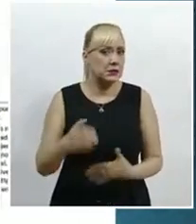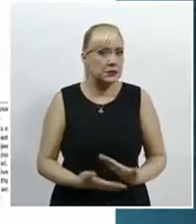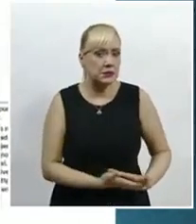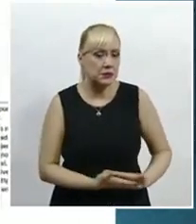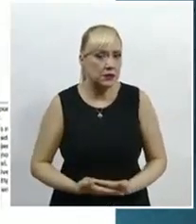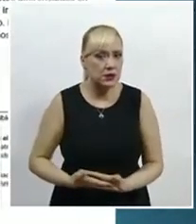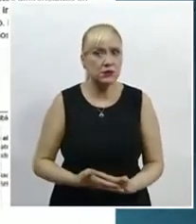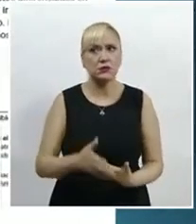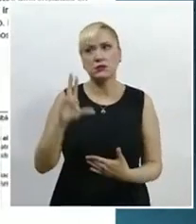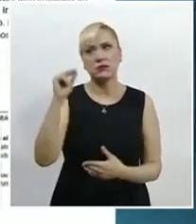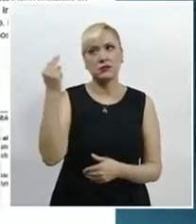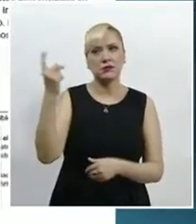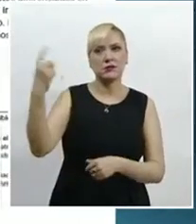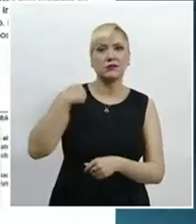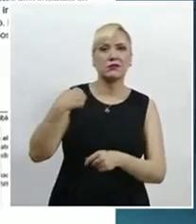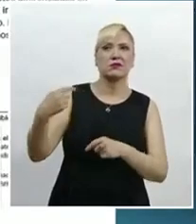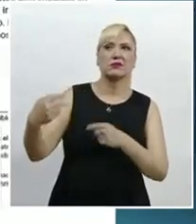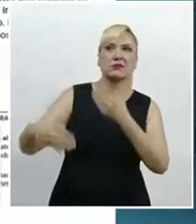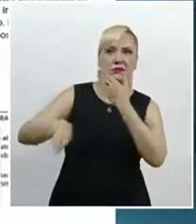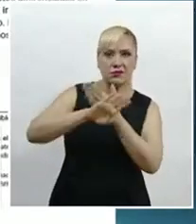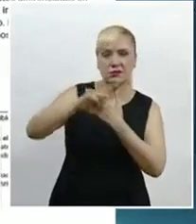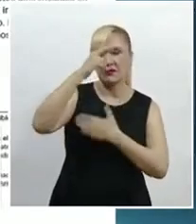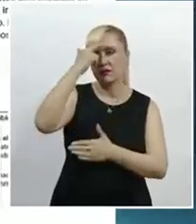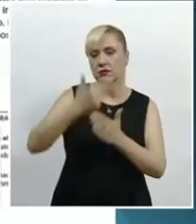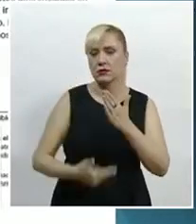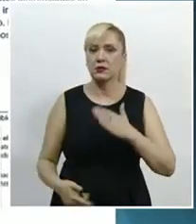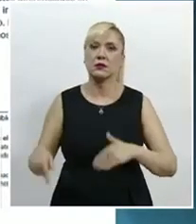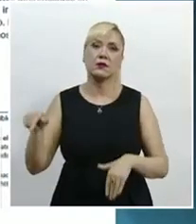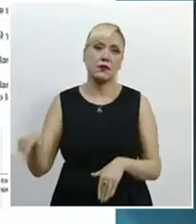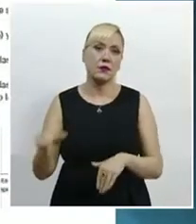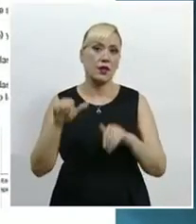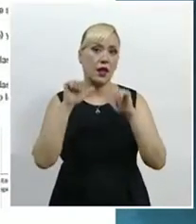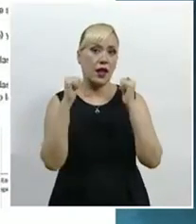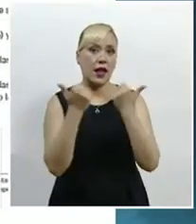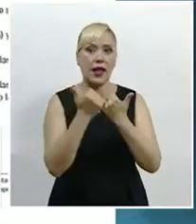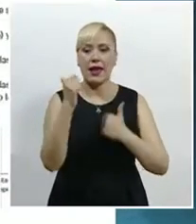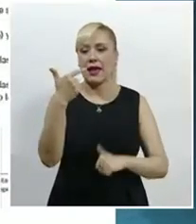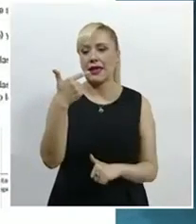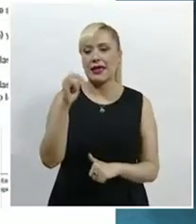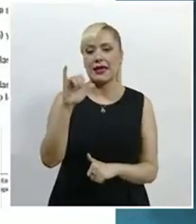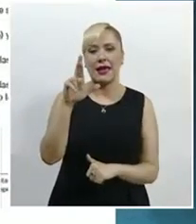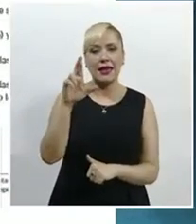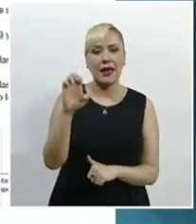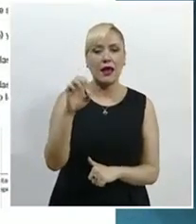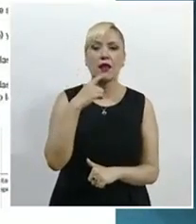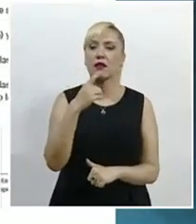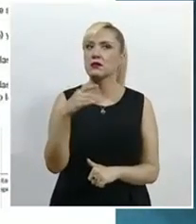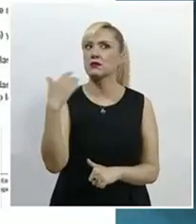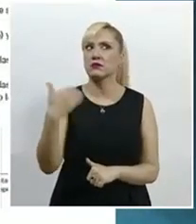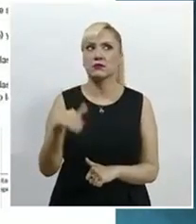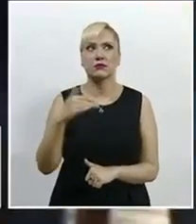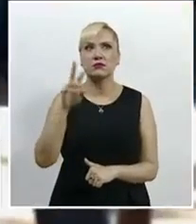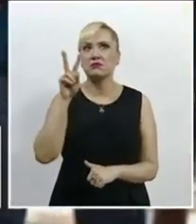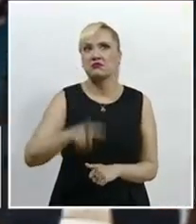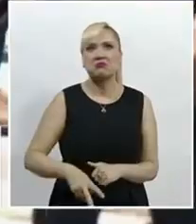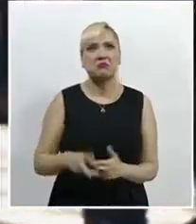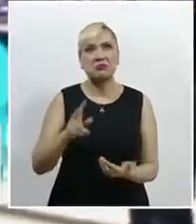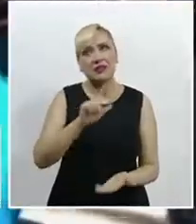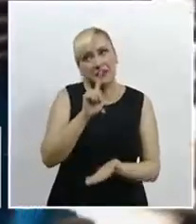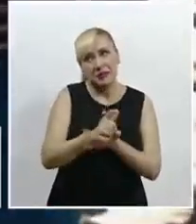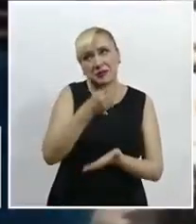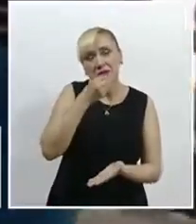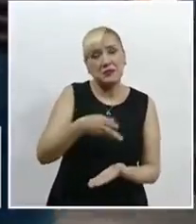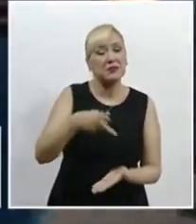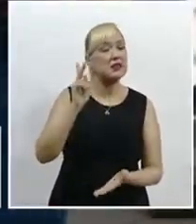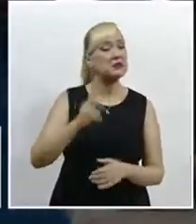sin sufrir ningún tipo de violencia. Para la organización civil GIRE, esta definición dista mucho de la realidad en nuestro país,